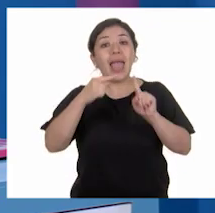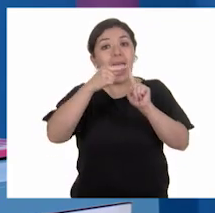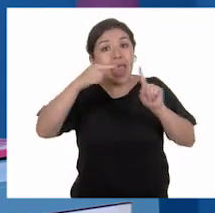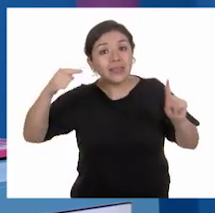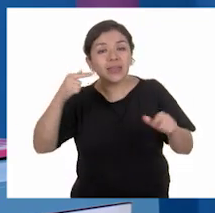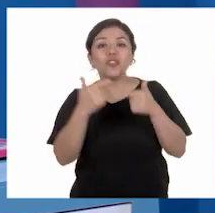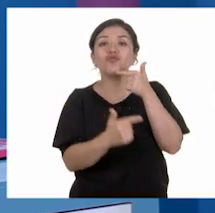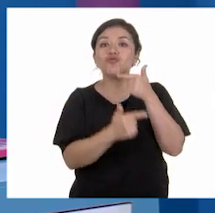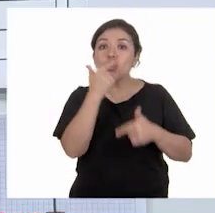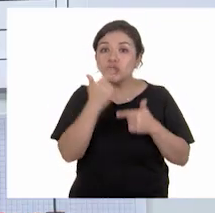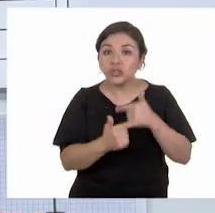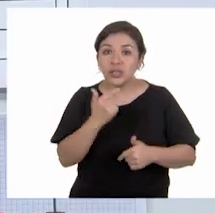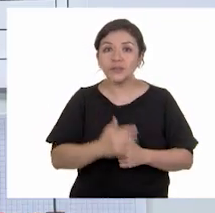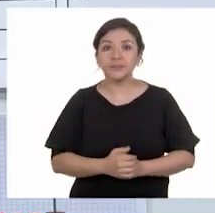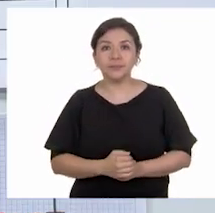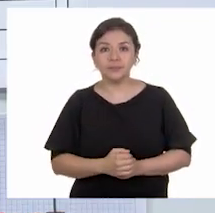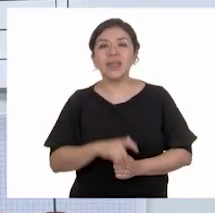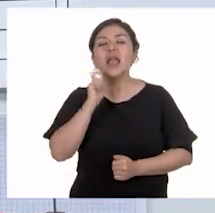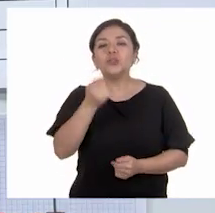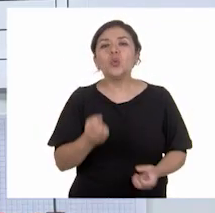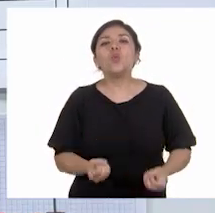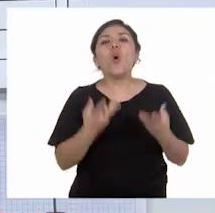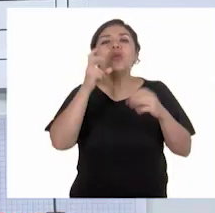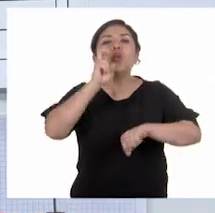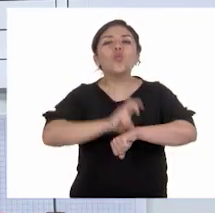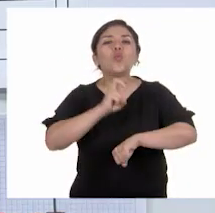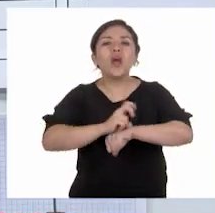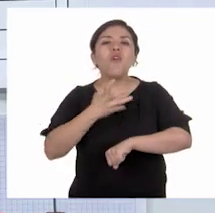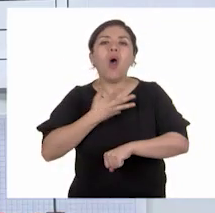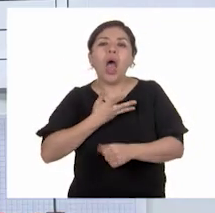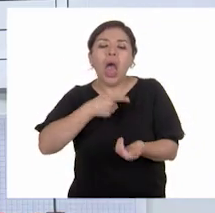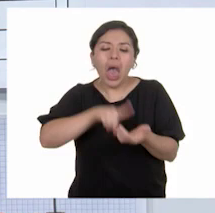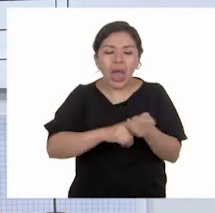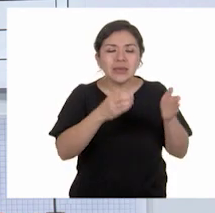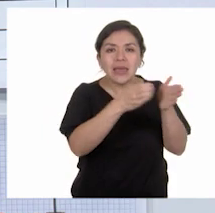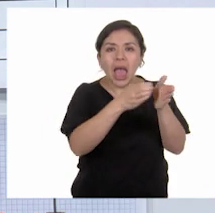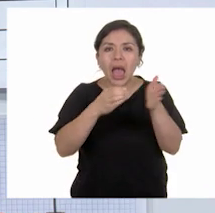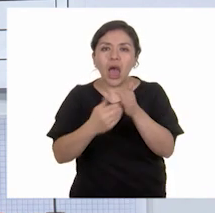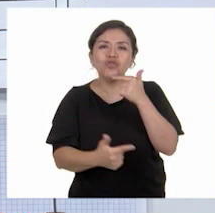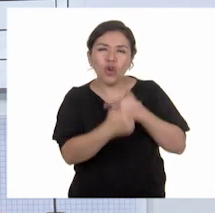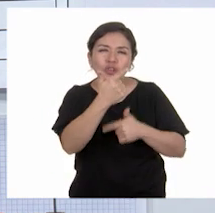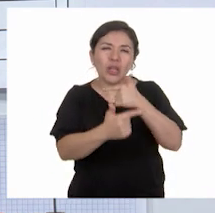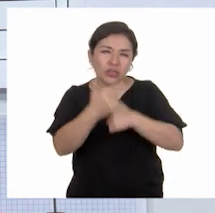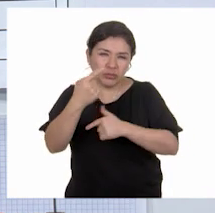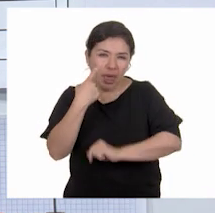entre 12, que son los huevos que caben en cada contenedor.